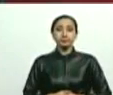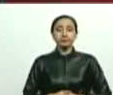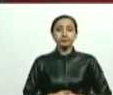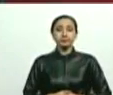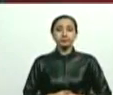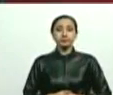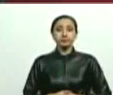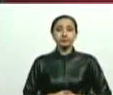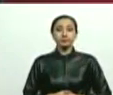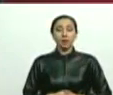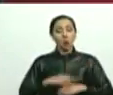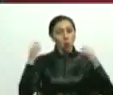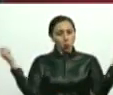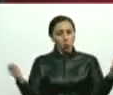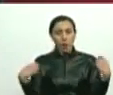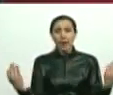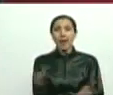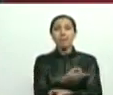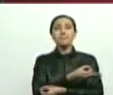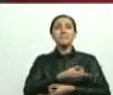Una jornada maravillosa.